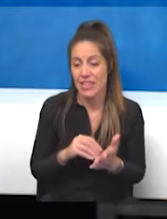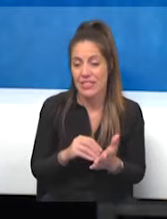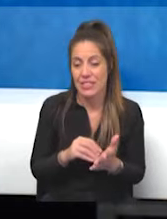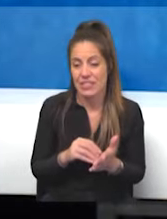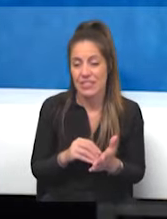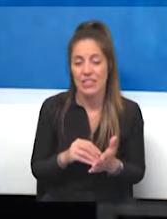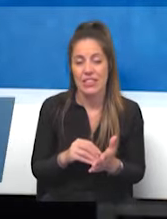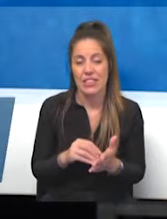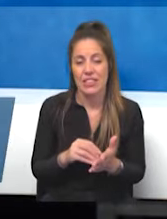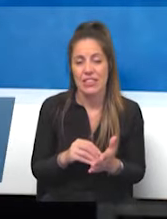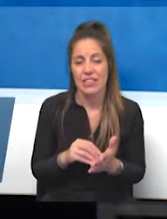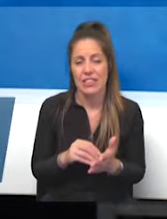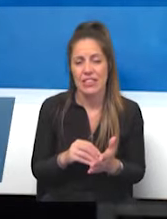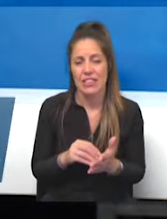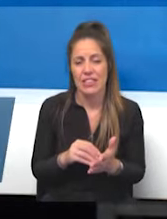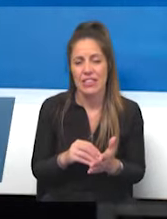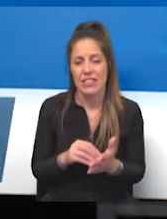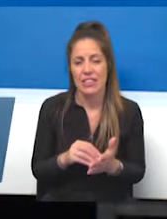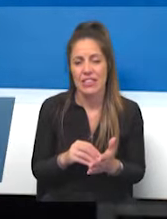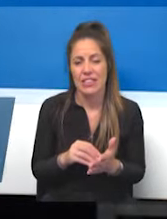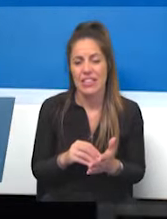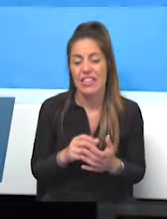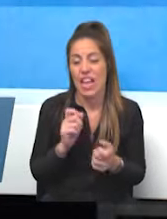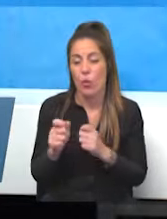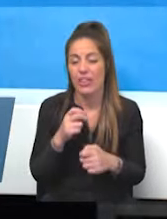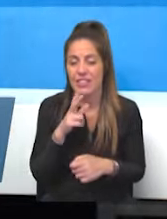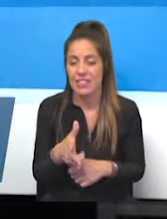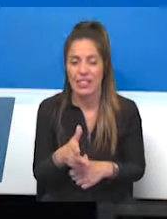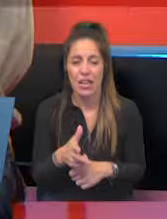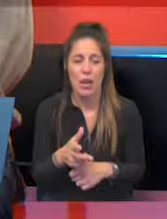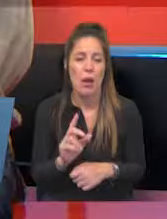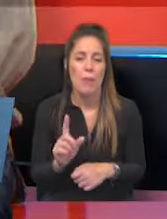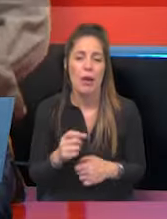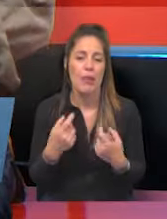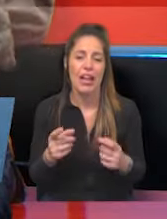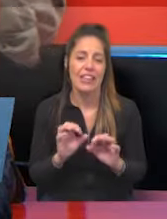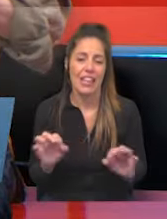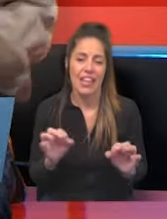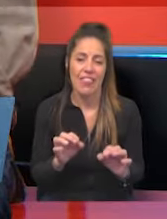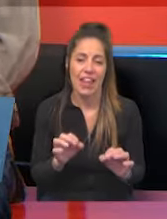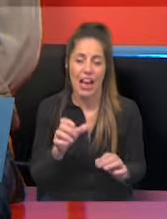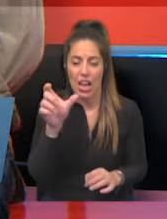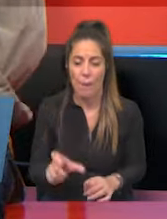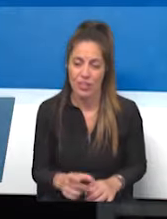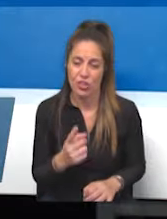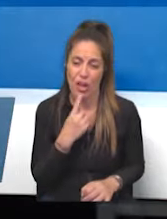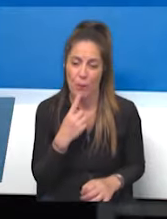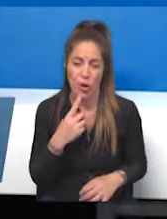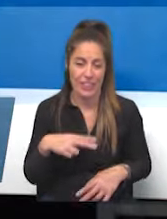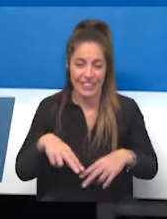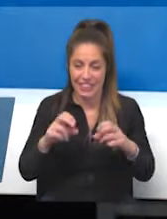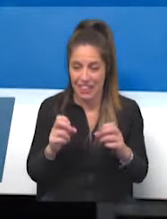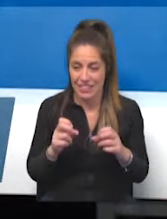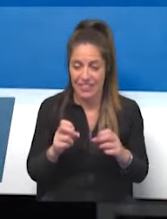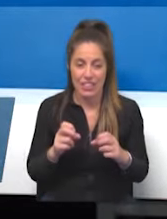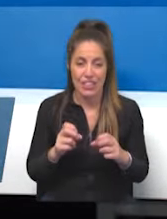escenario mínimo de las mediciones opinión pública se establecía para mí no le dejaste nada a los politólogos Ya hiciste el análisis completo no siempre